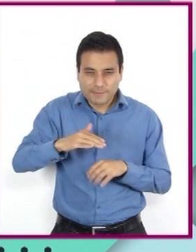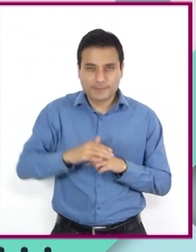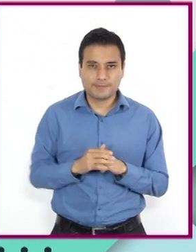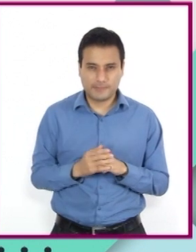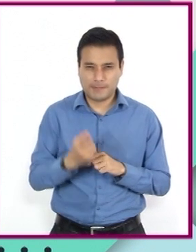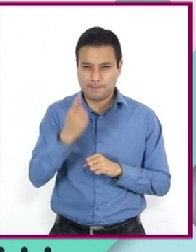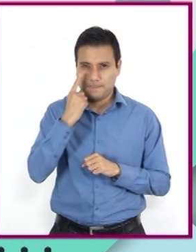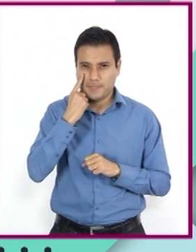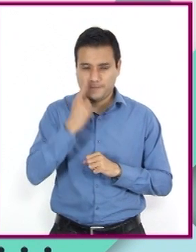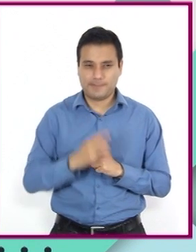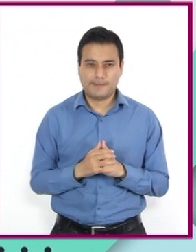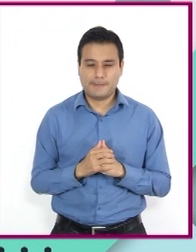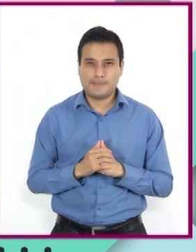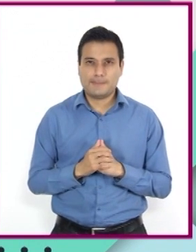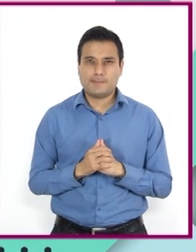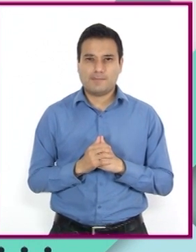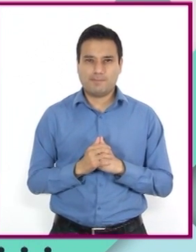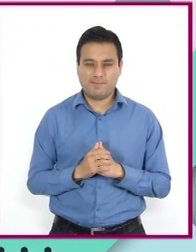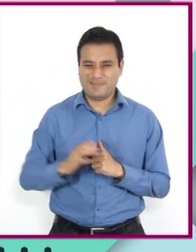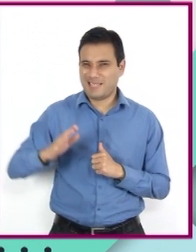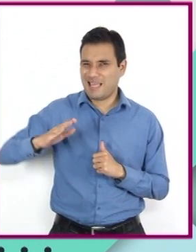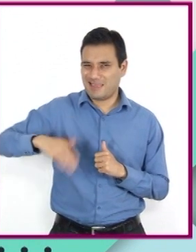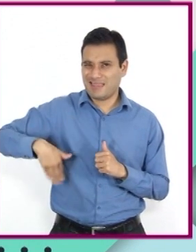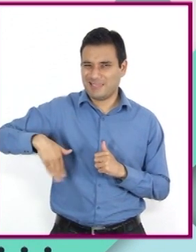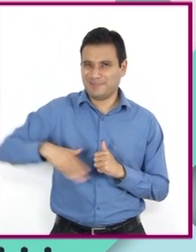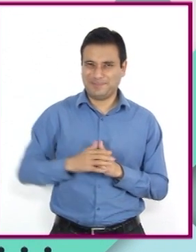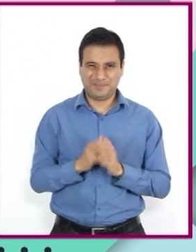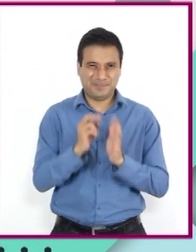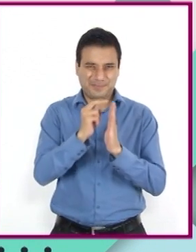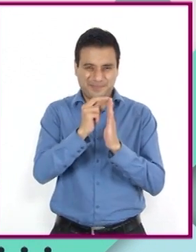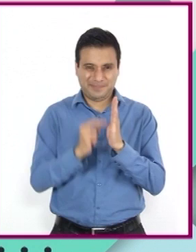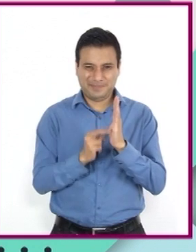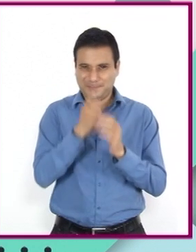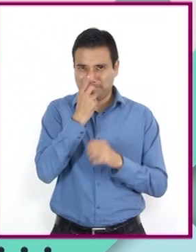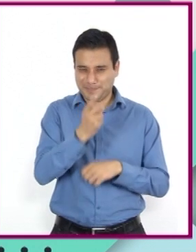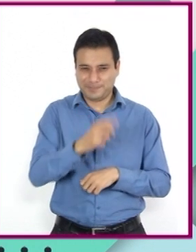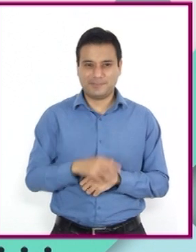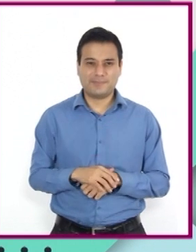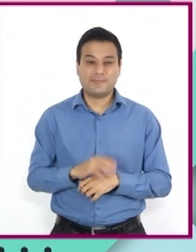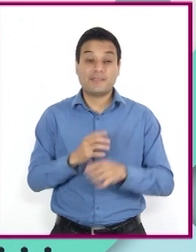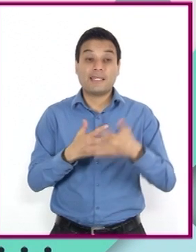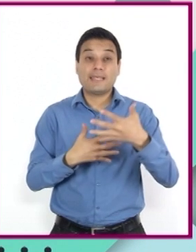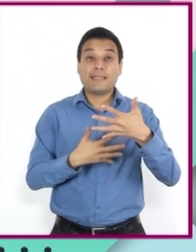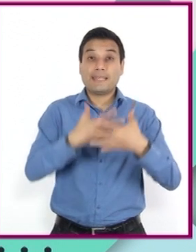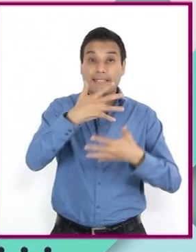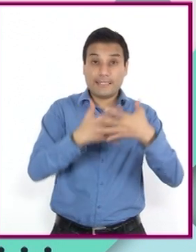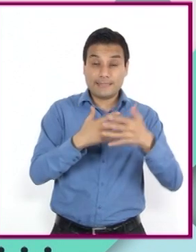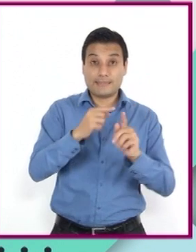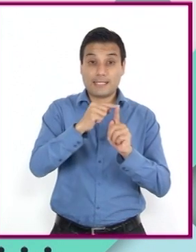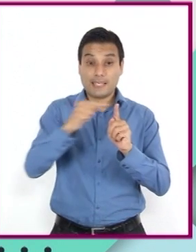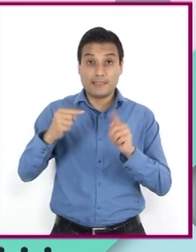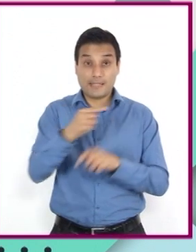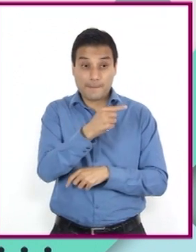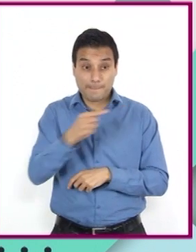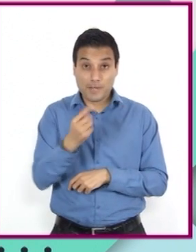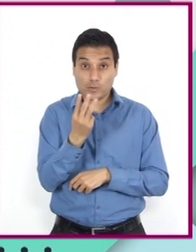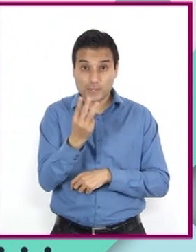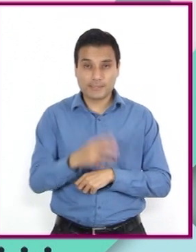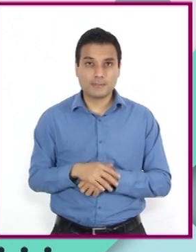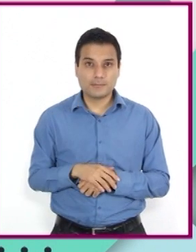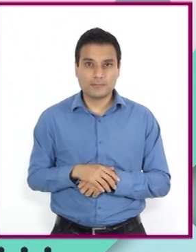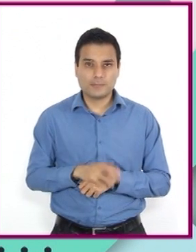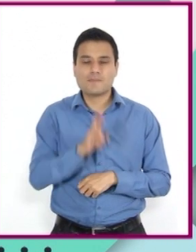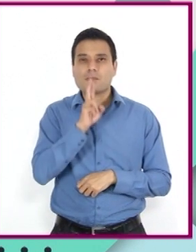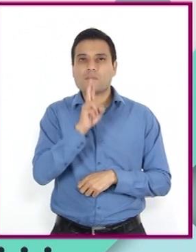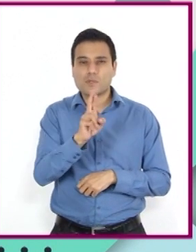argumento multiplicativo que hemos venido utilizando. 15 entre 3 negativo es igual a